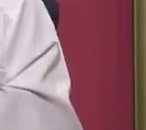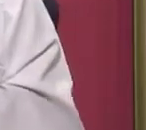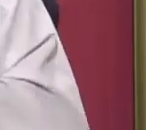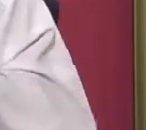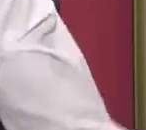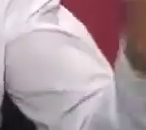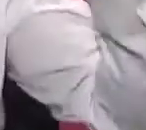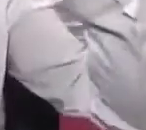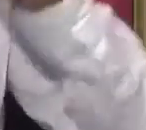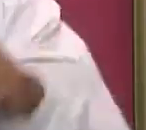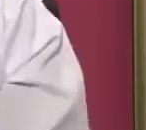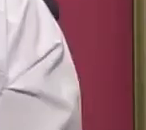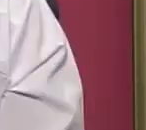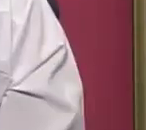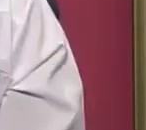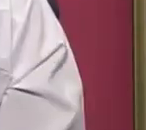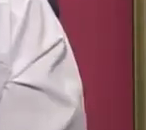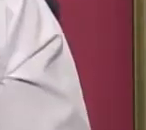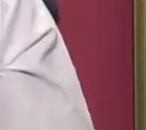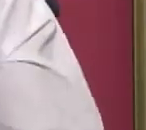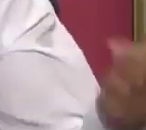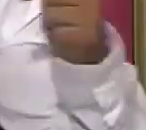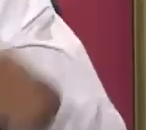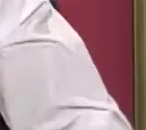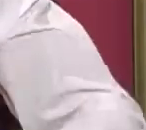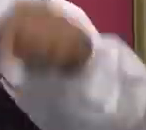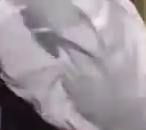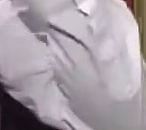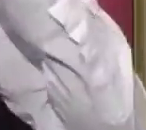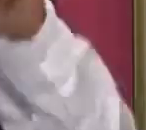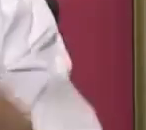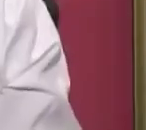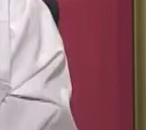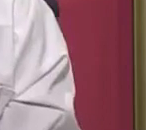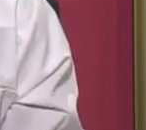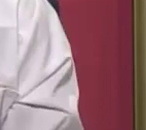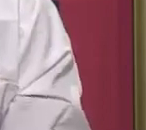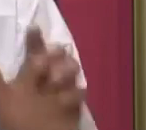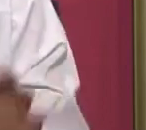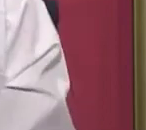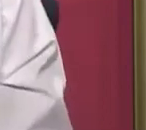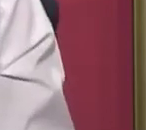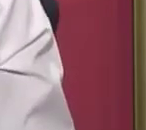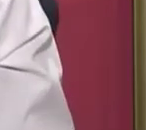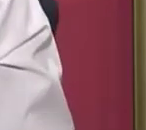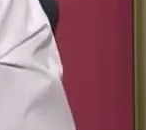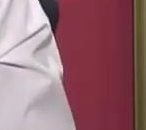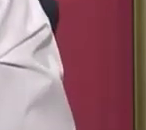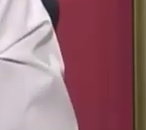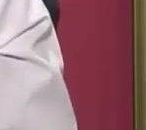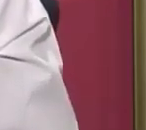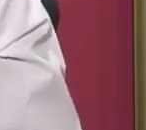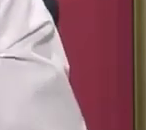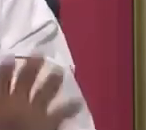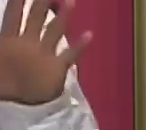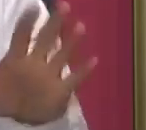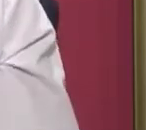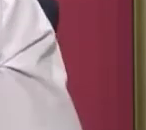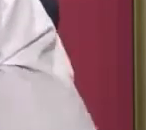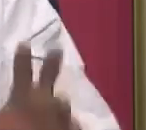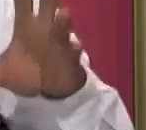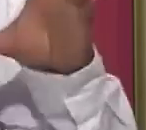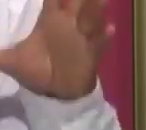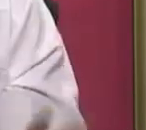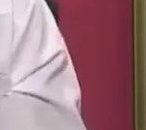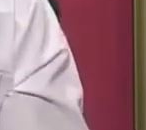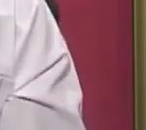ser humano. En el Evangelio está la vida, en el Evangelio está la eternidad con Dios. Y dice la Biblia que entonces